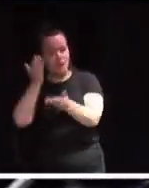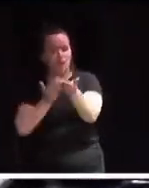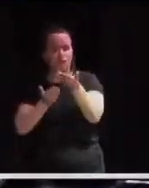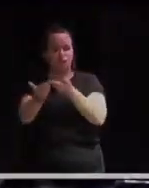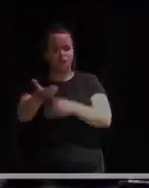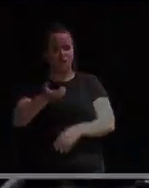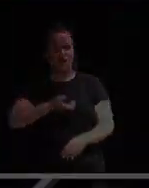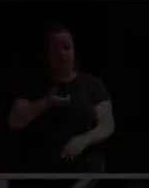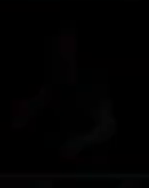próxima alcaldesa